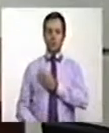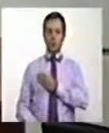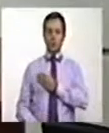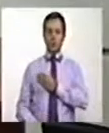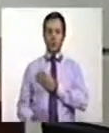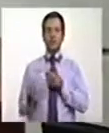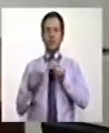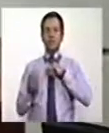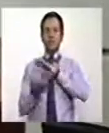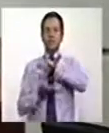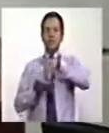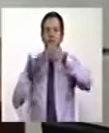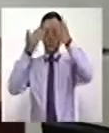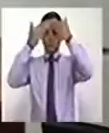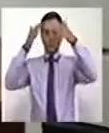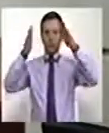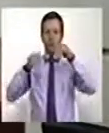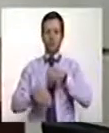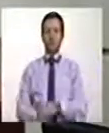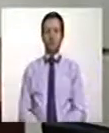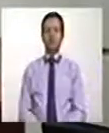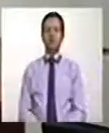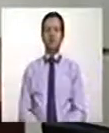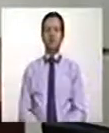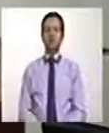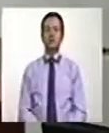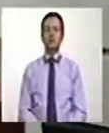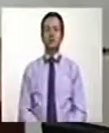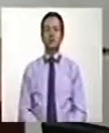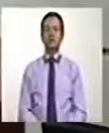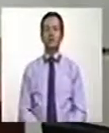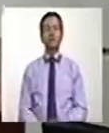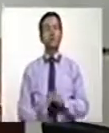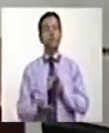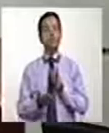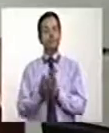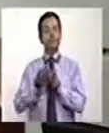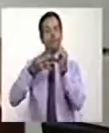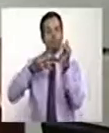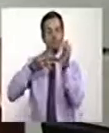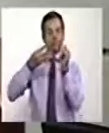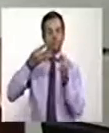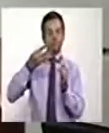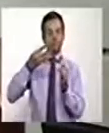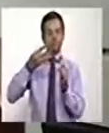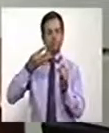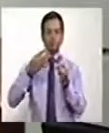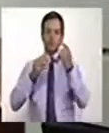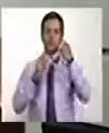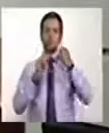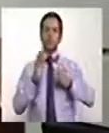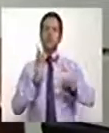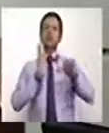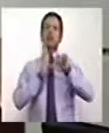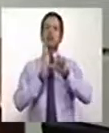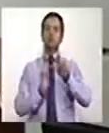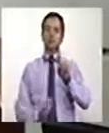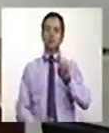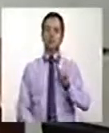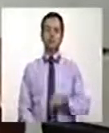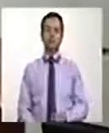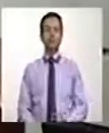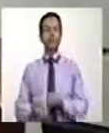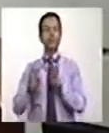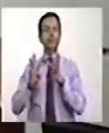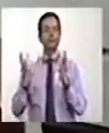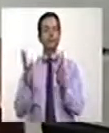bancada del Centro Democrático. Por las anteriores consideraciones resuelve, artículo primero, el Senado de